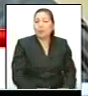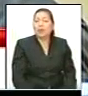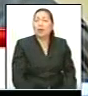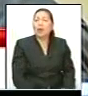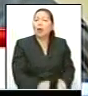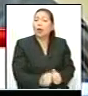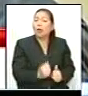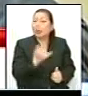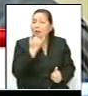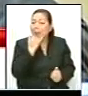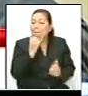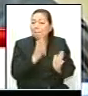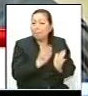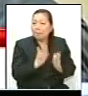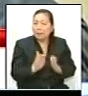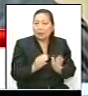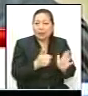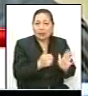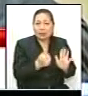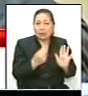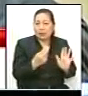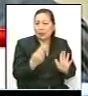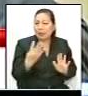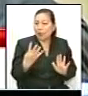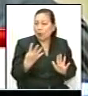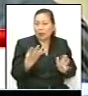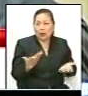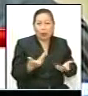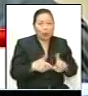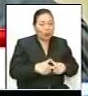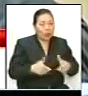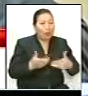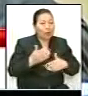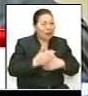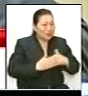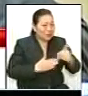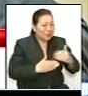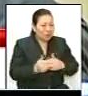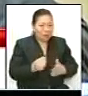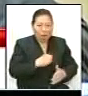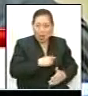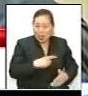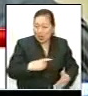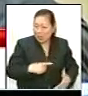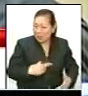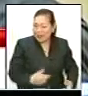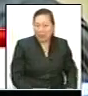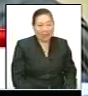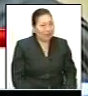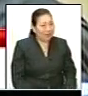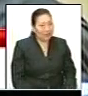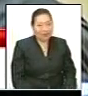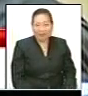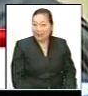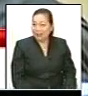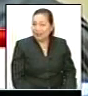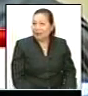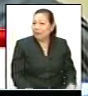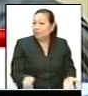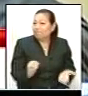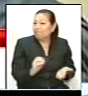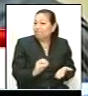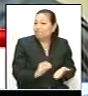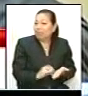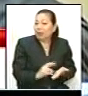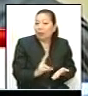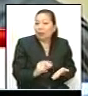con errores para el inmueble 674, que es el sitio donde se está ejecutando el hotel. Y, además,